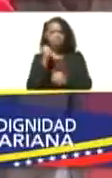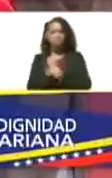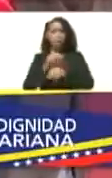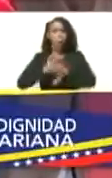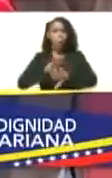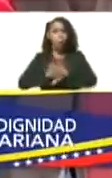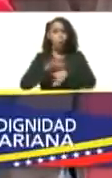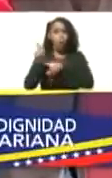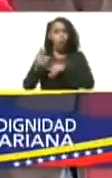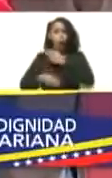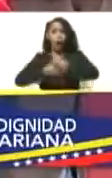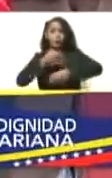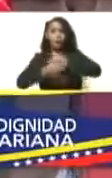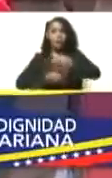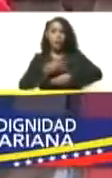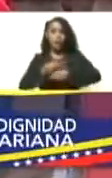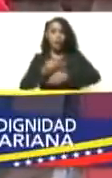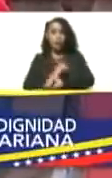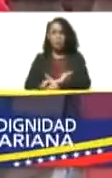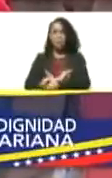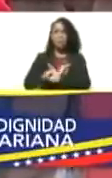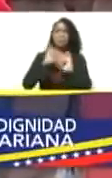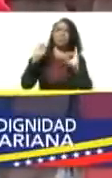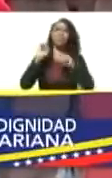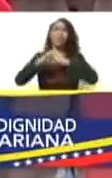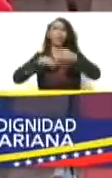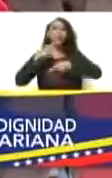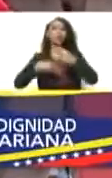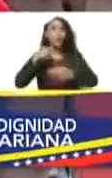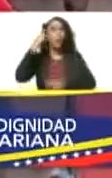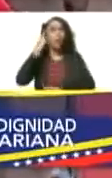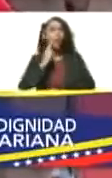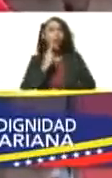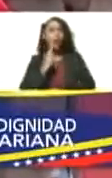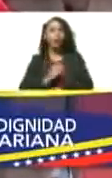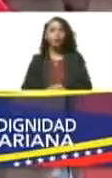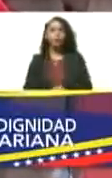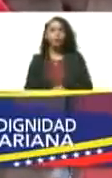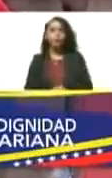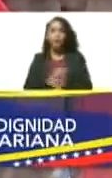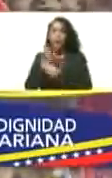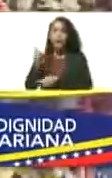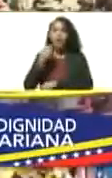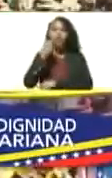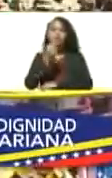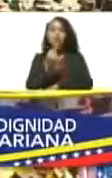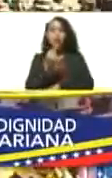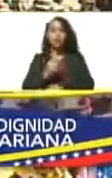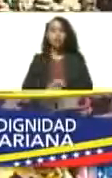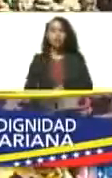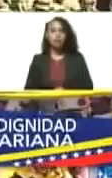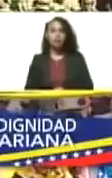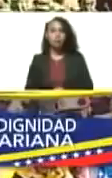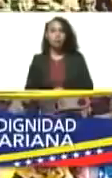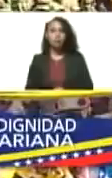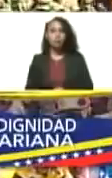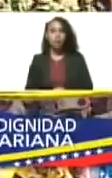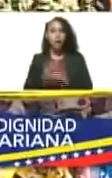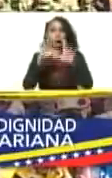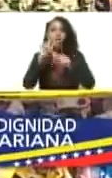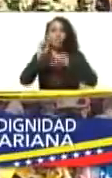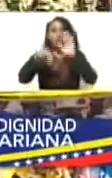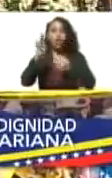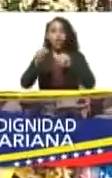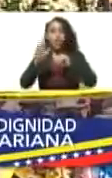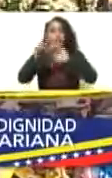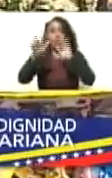ellos daban por terminada la revolución bolivariana. Ellos daban que el 11, 12 y